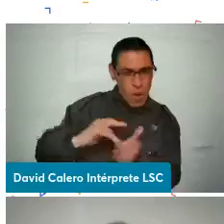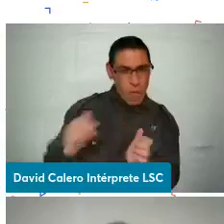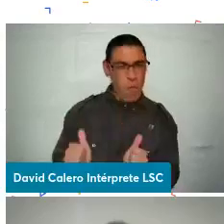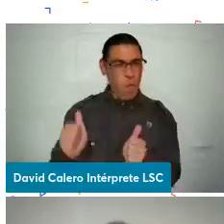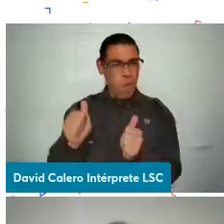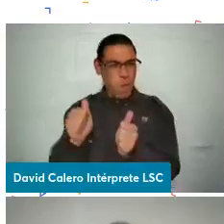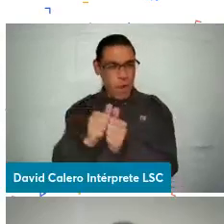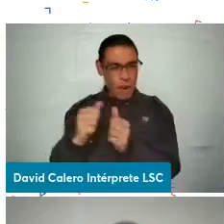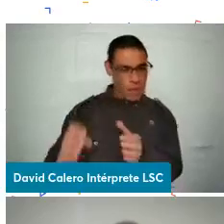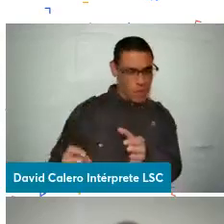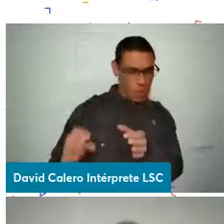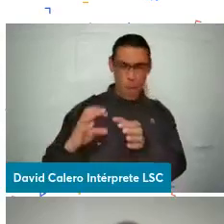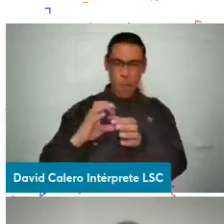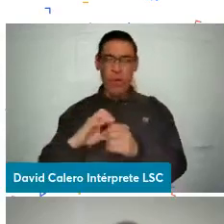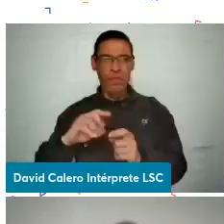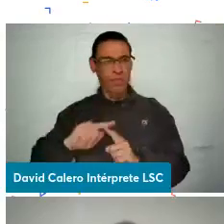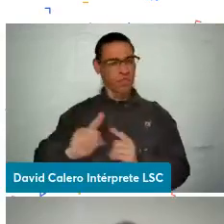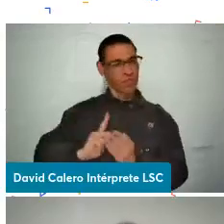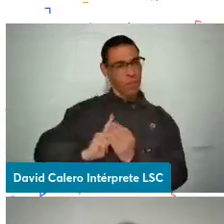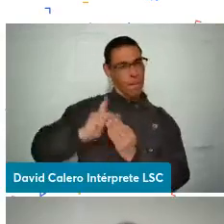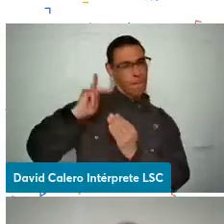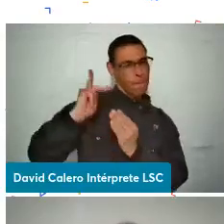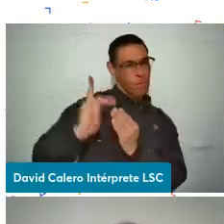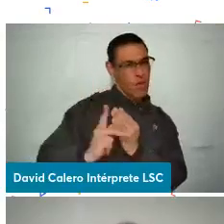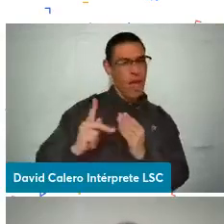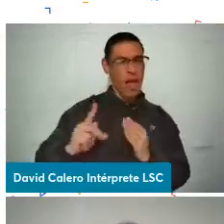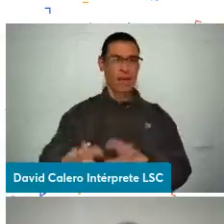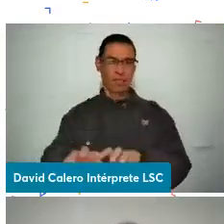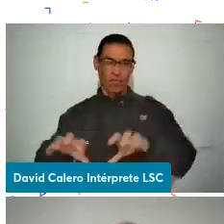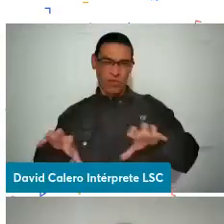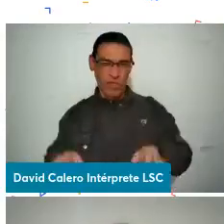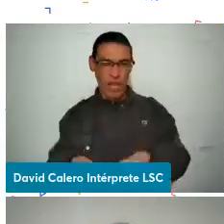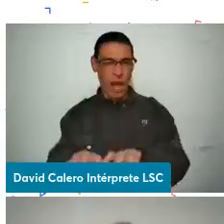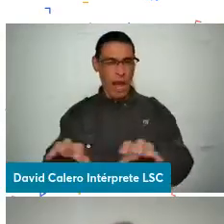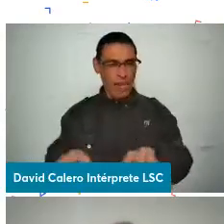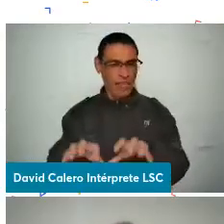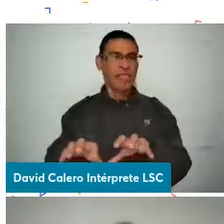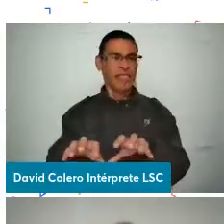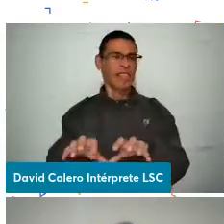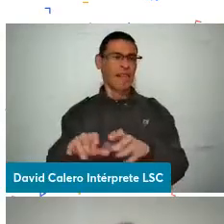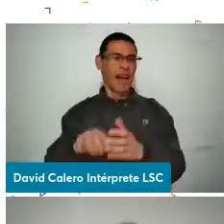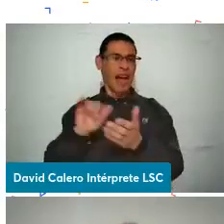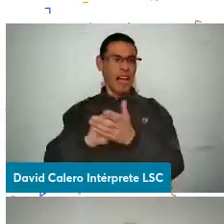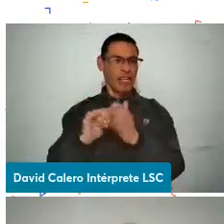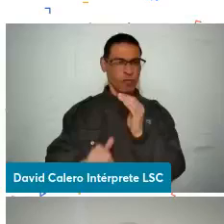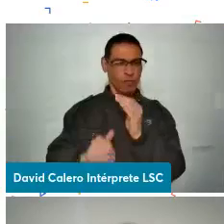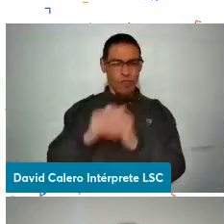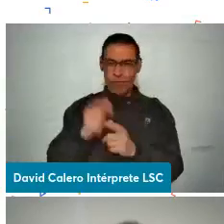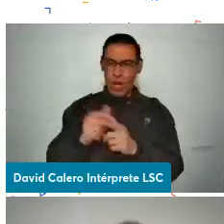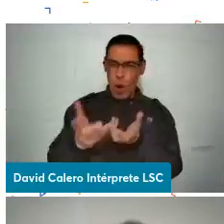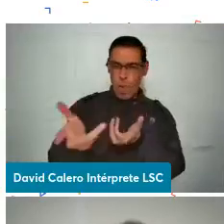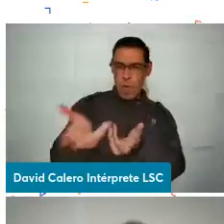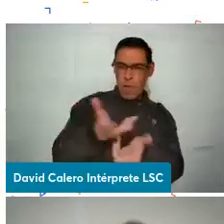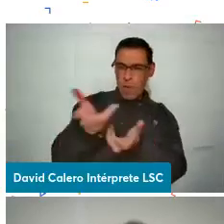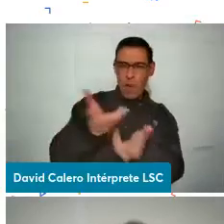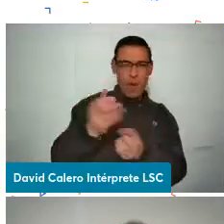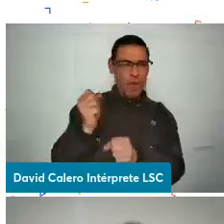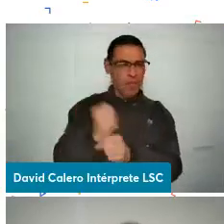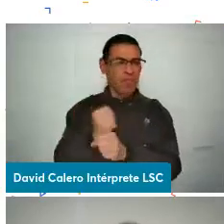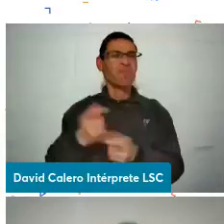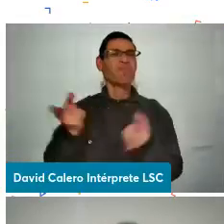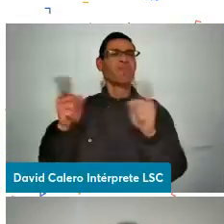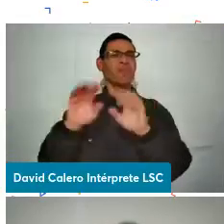se nos articulan en muchos de los proyectos y actividades donde se puede hacer un trabajo interdisciplinar, la familia